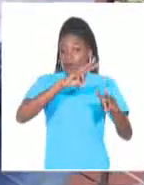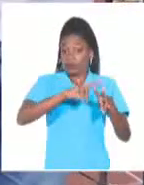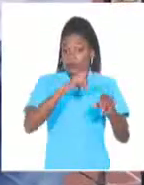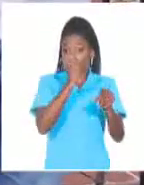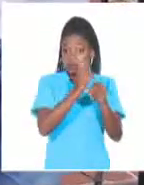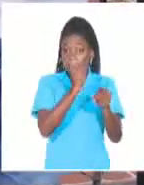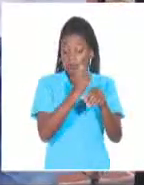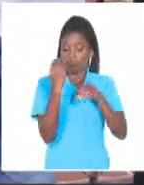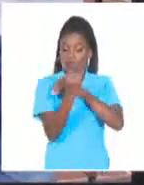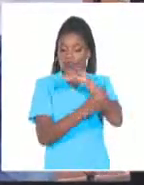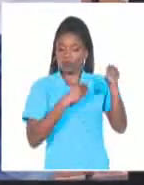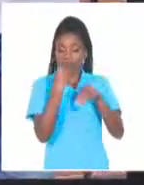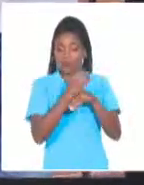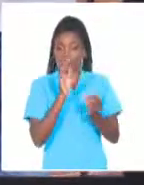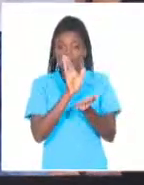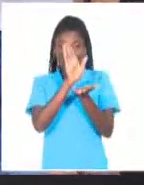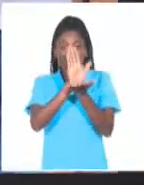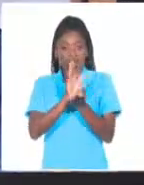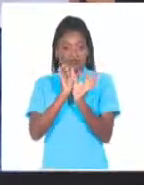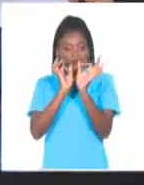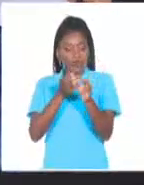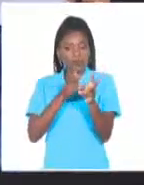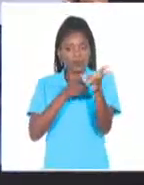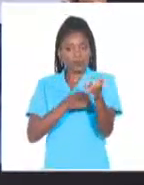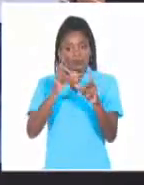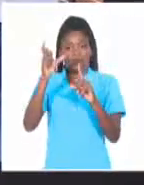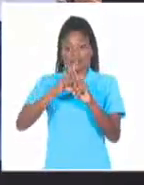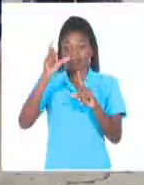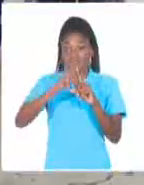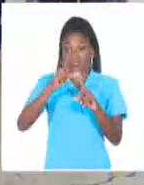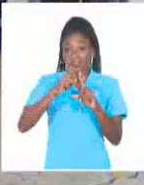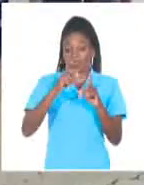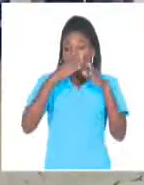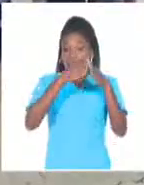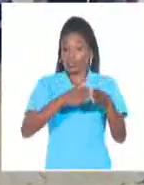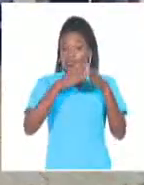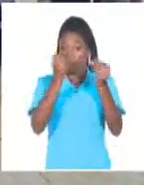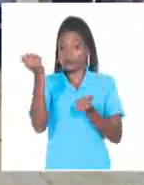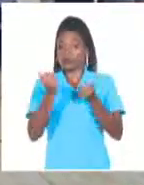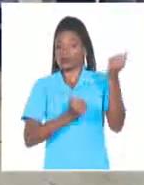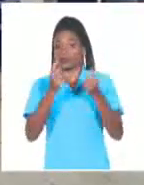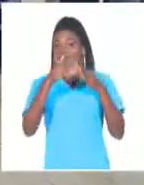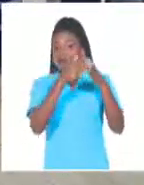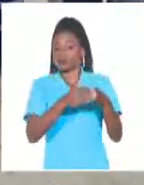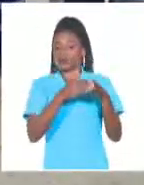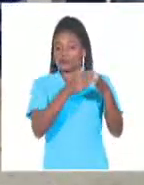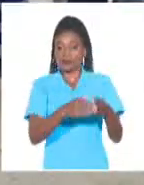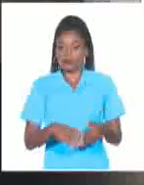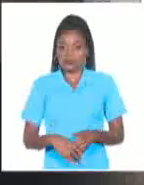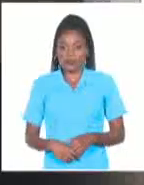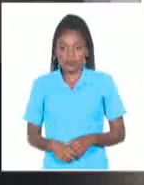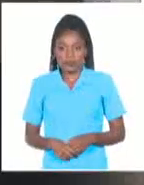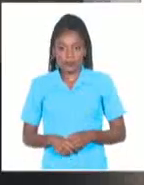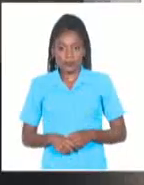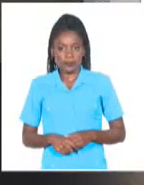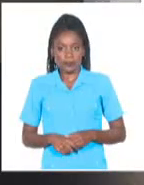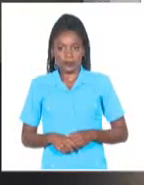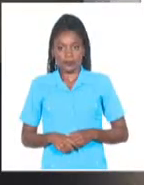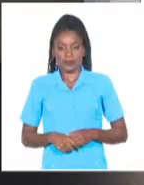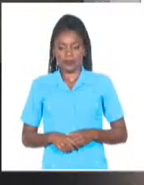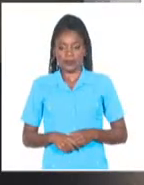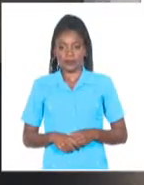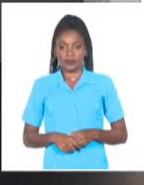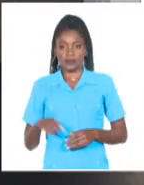convirtieron en el martir del sindicato nacional de trabajadores de transporte y puertos y